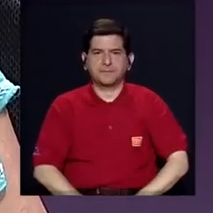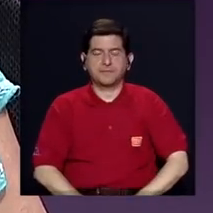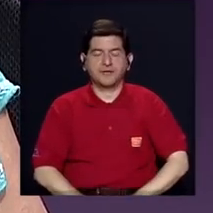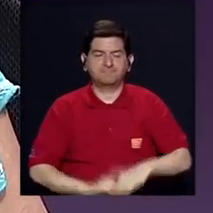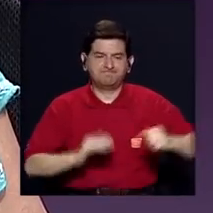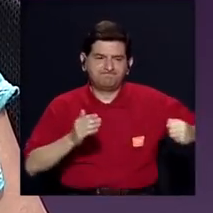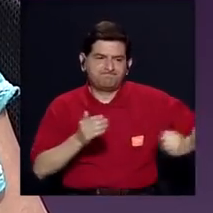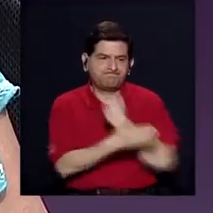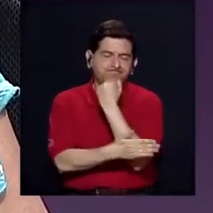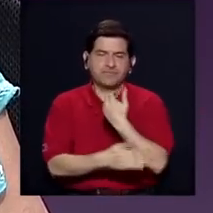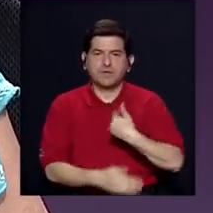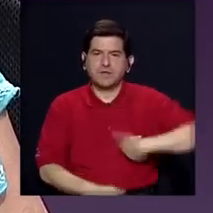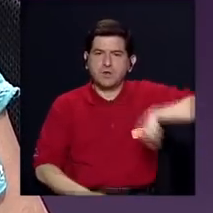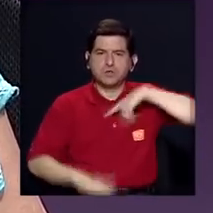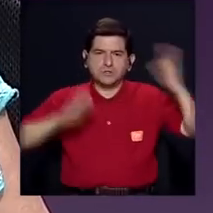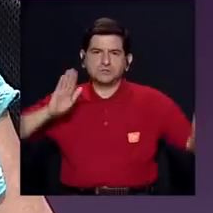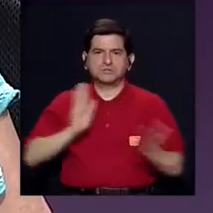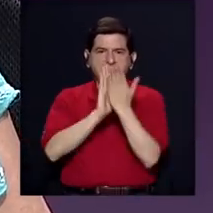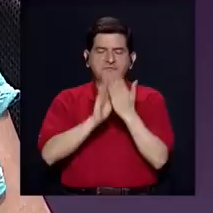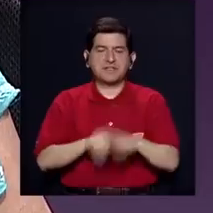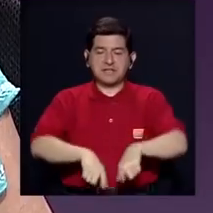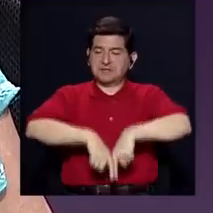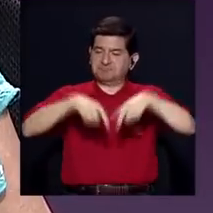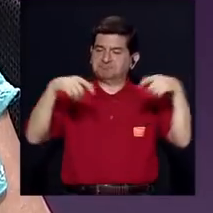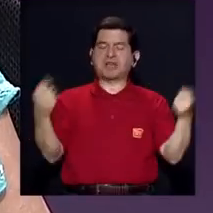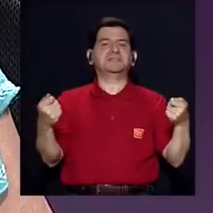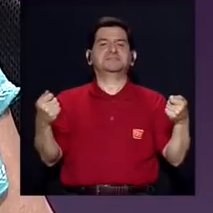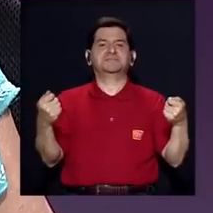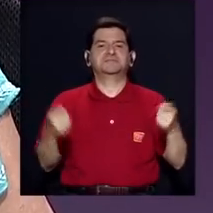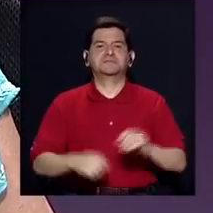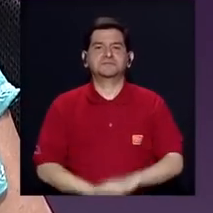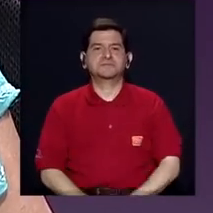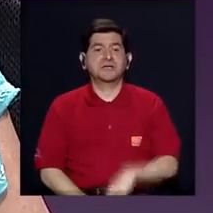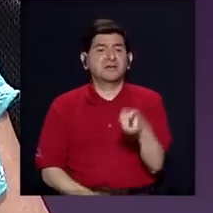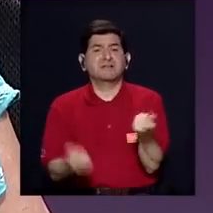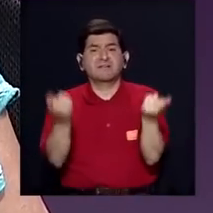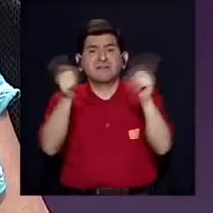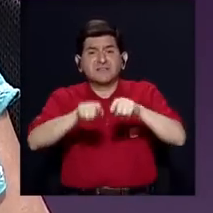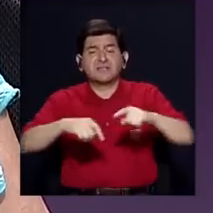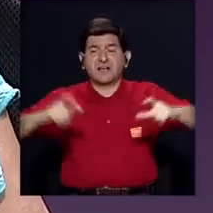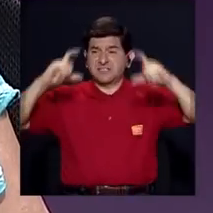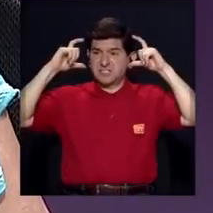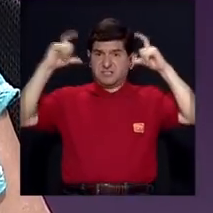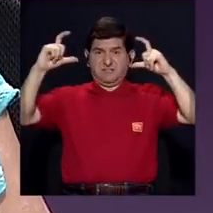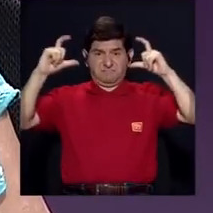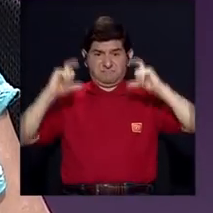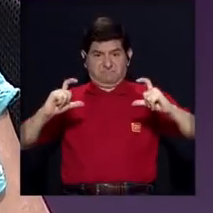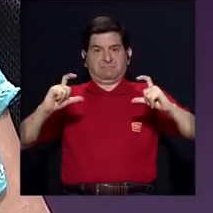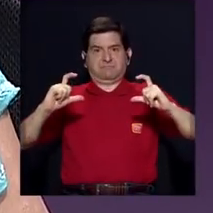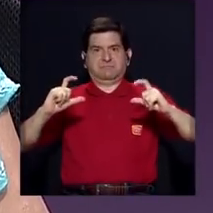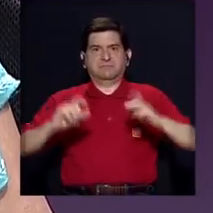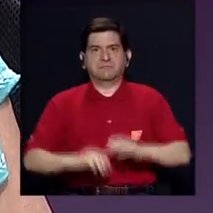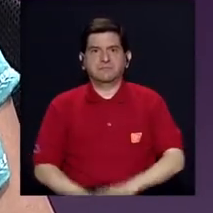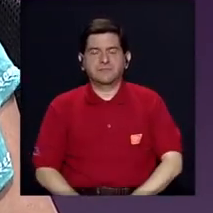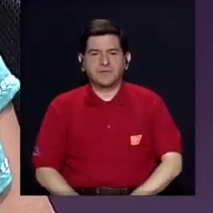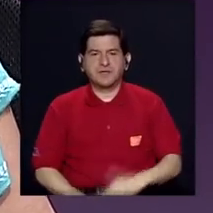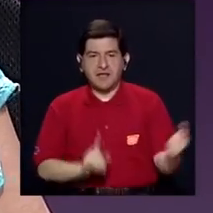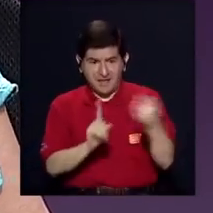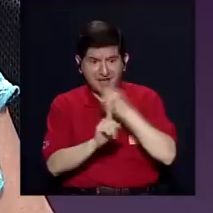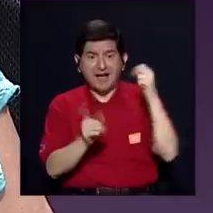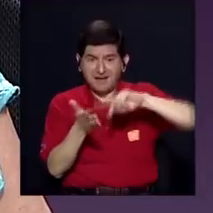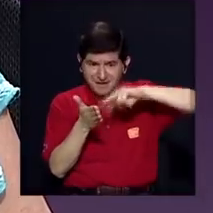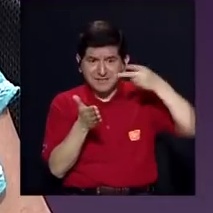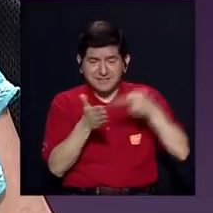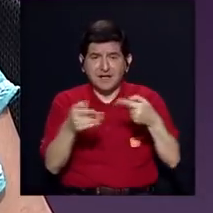lamentablemente tenemos que enfrentar una prensa que hace unos titulares verdad que nos que nos agreden a